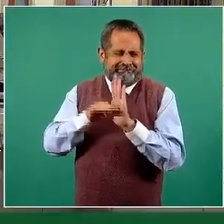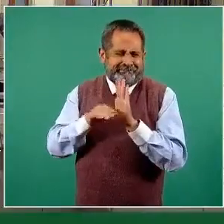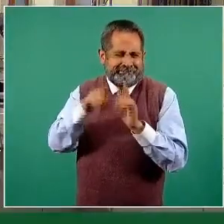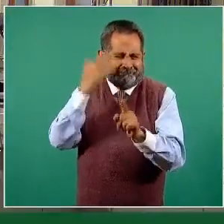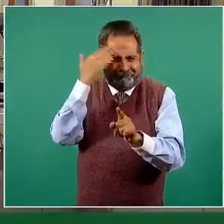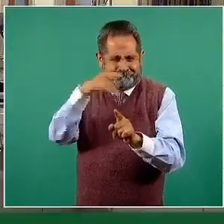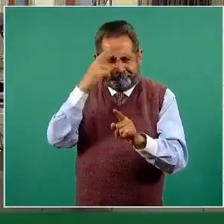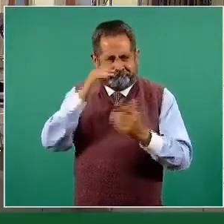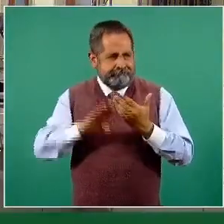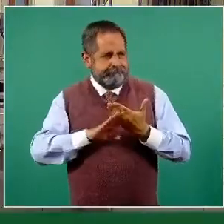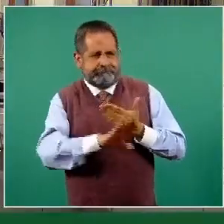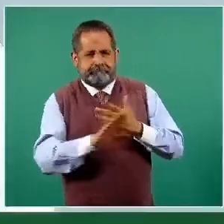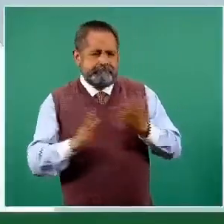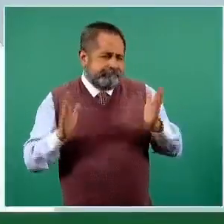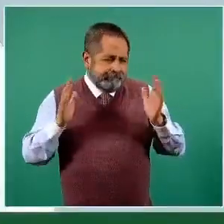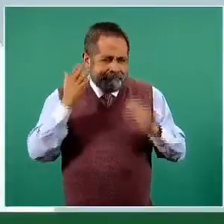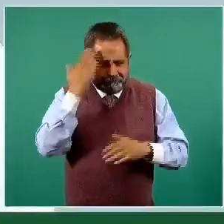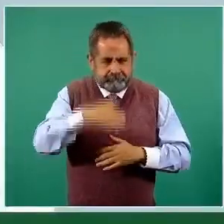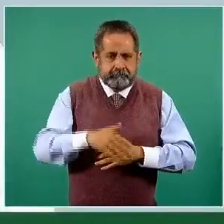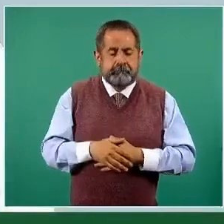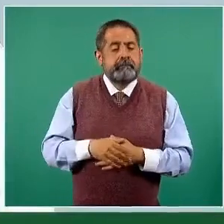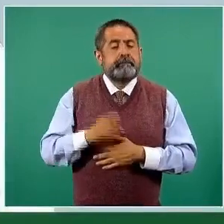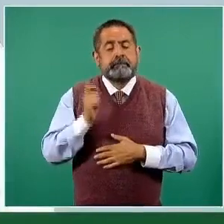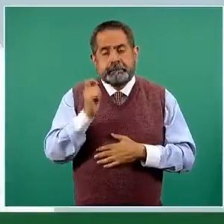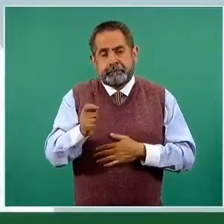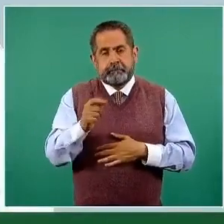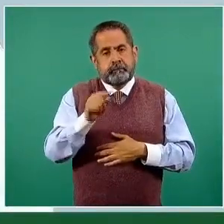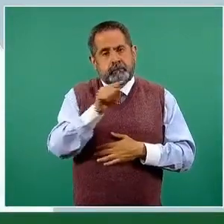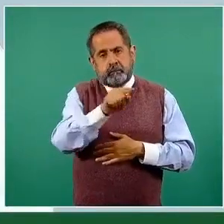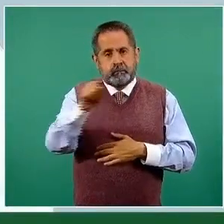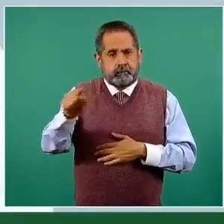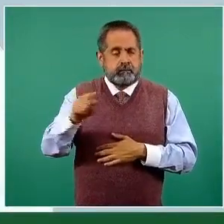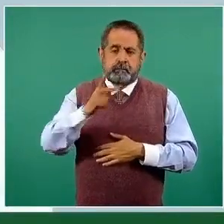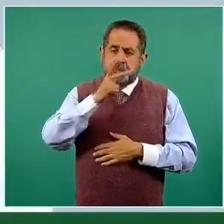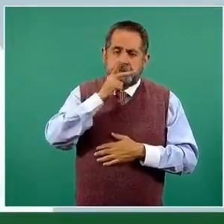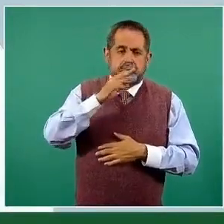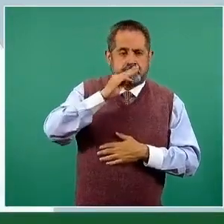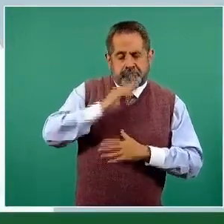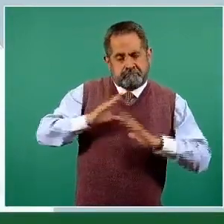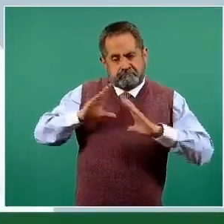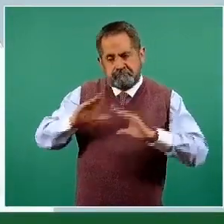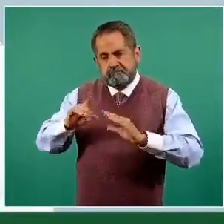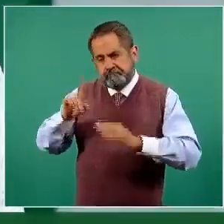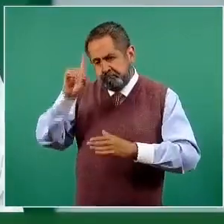de prevención. A lo que voy es que usted en casa, como papá, como mamá,